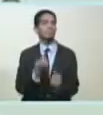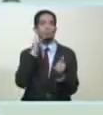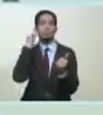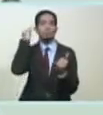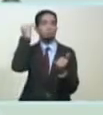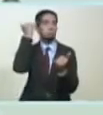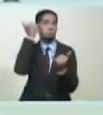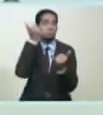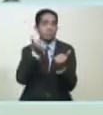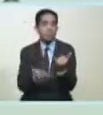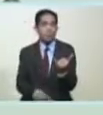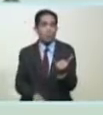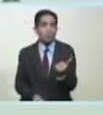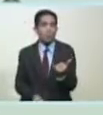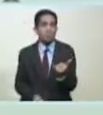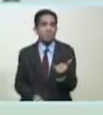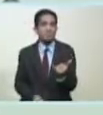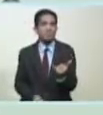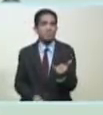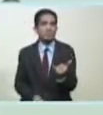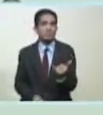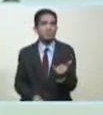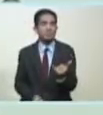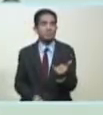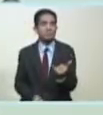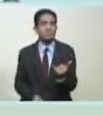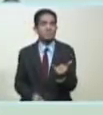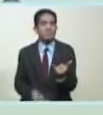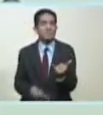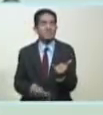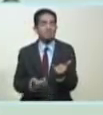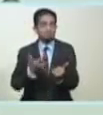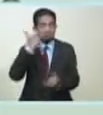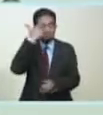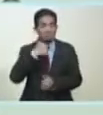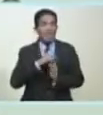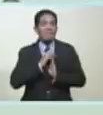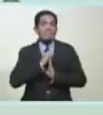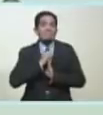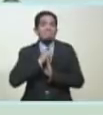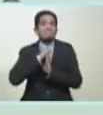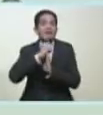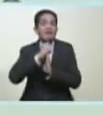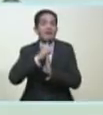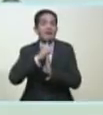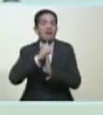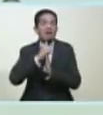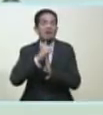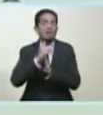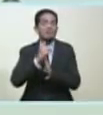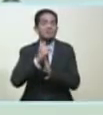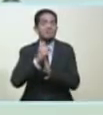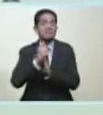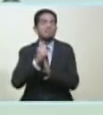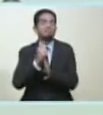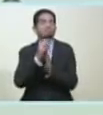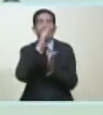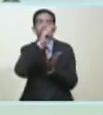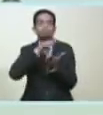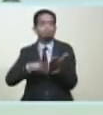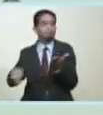acabando cualquier vestigio de liderazgo que hubiera levantado ya para esa